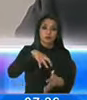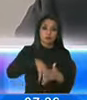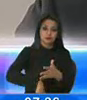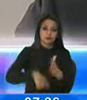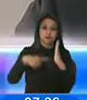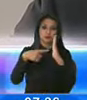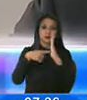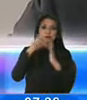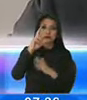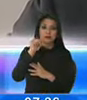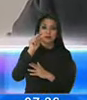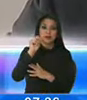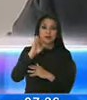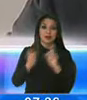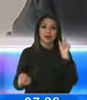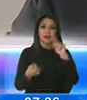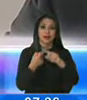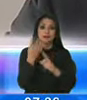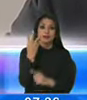impuesto a la renta hasta